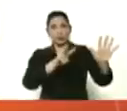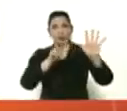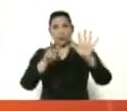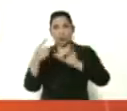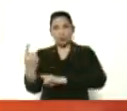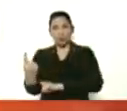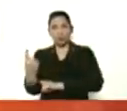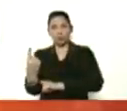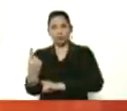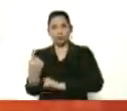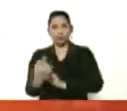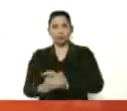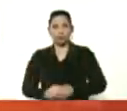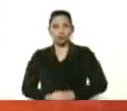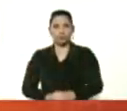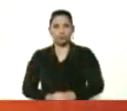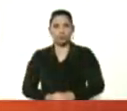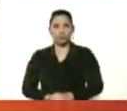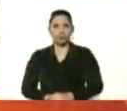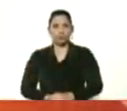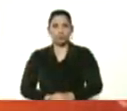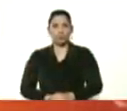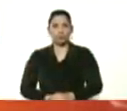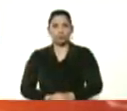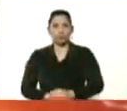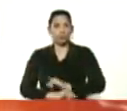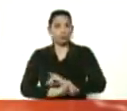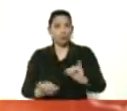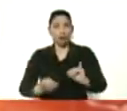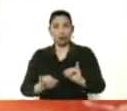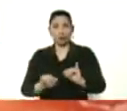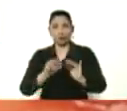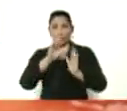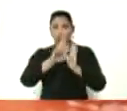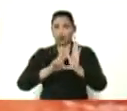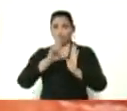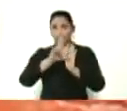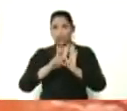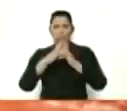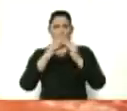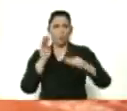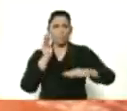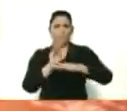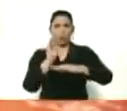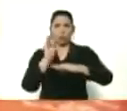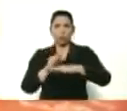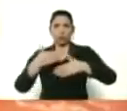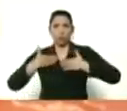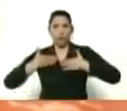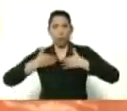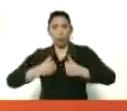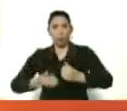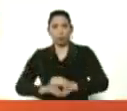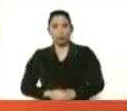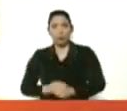8.771. Se encuentran alojados con toda la protección a su salud